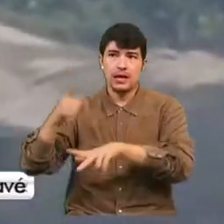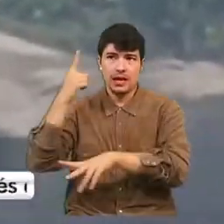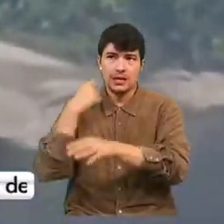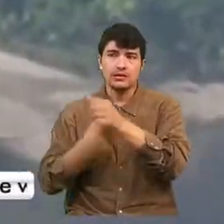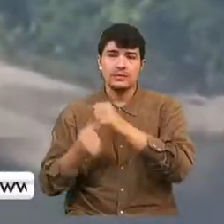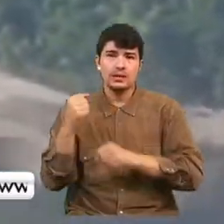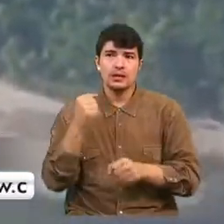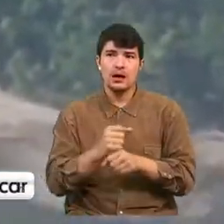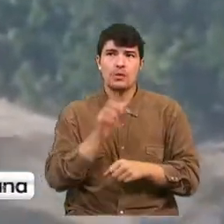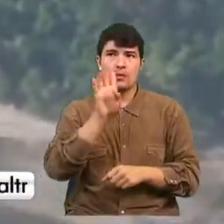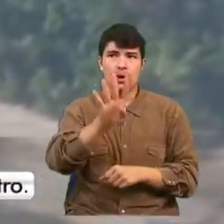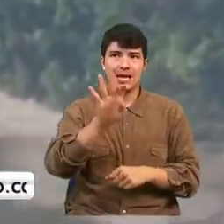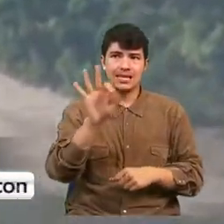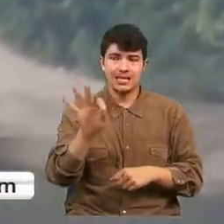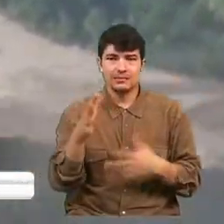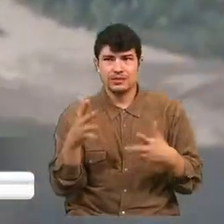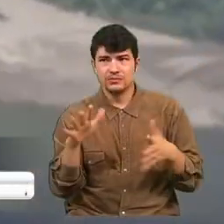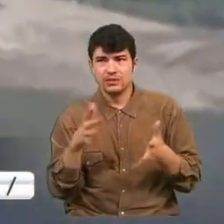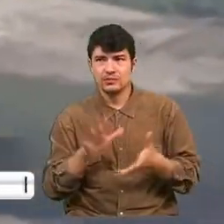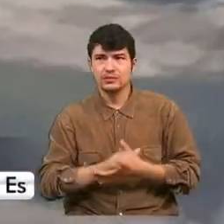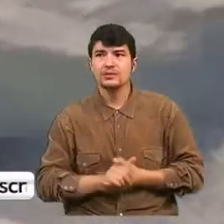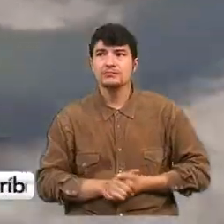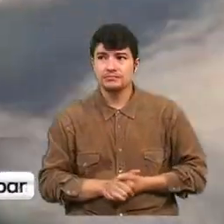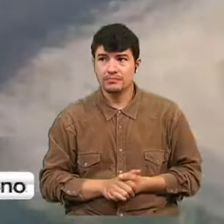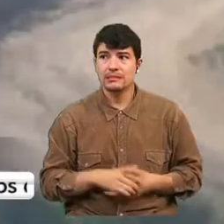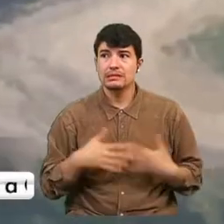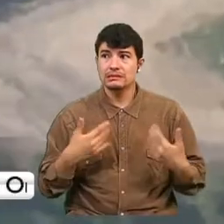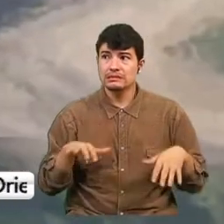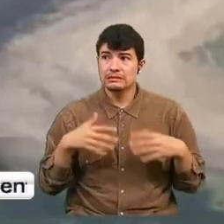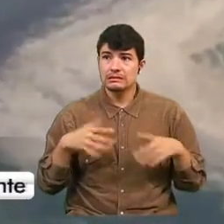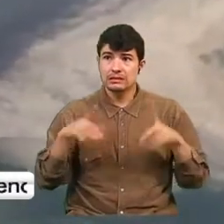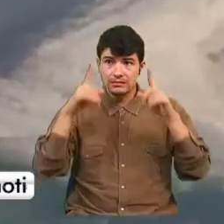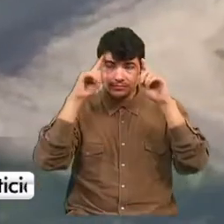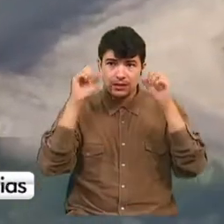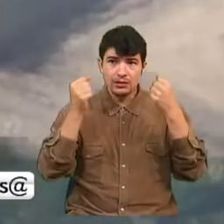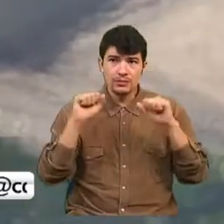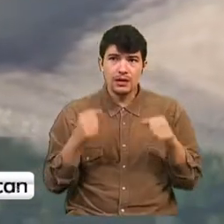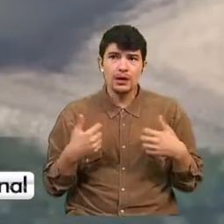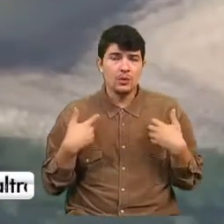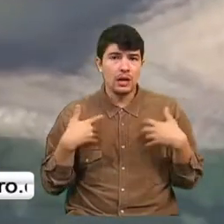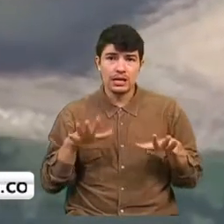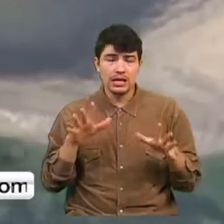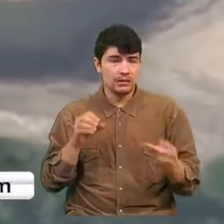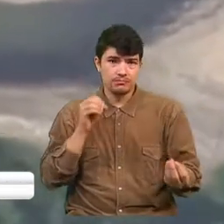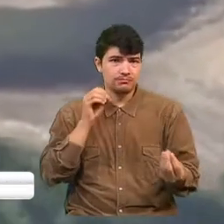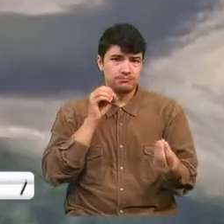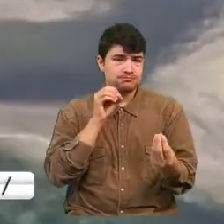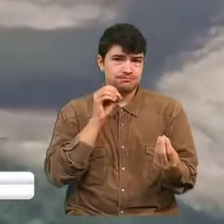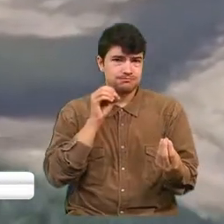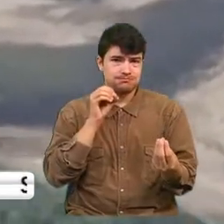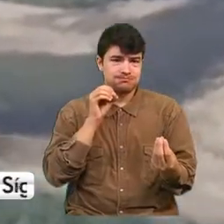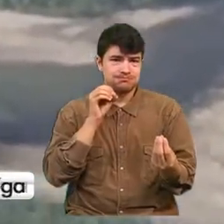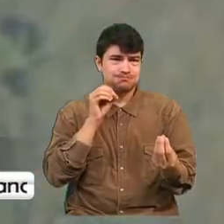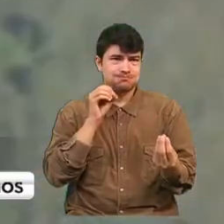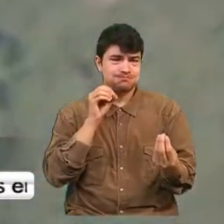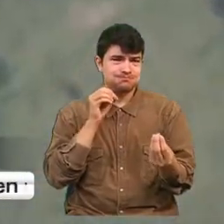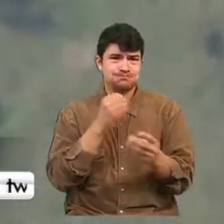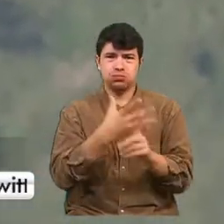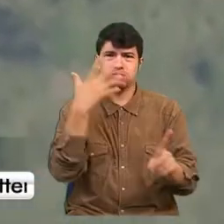fueron 43 aproximadamente, de tal manera que eso es preocupante porque finalmente cualquier impacto de esa naturaleza afecta al medio ambiente